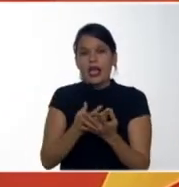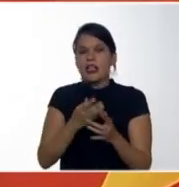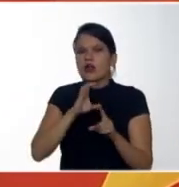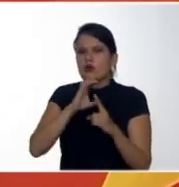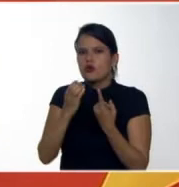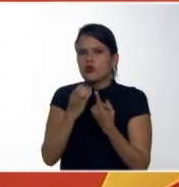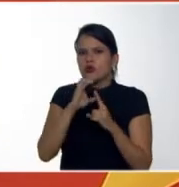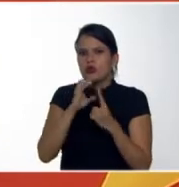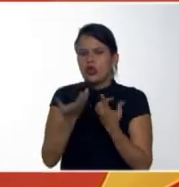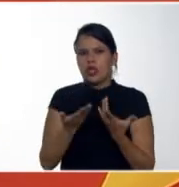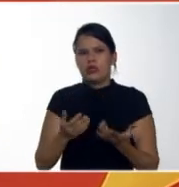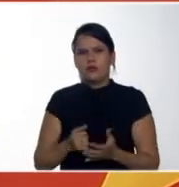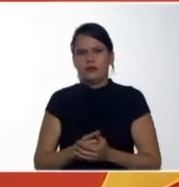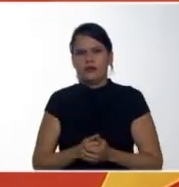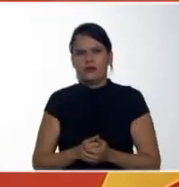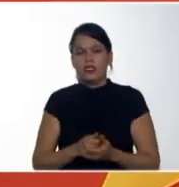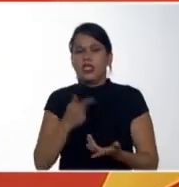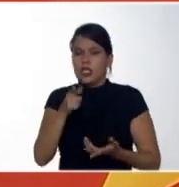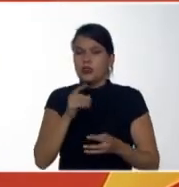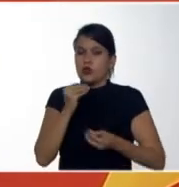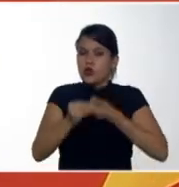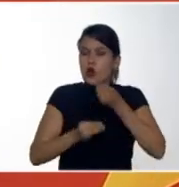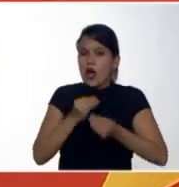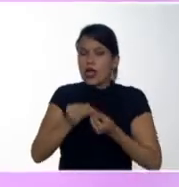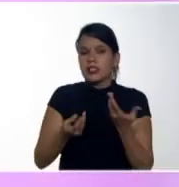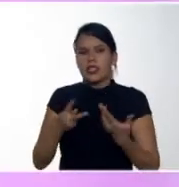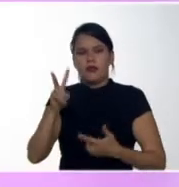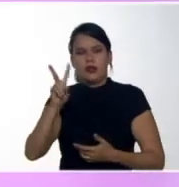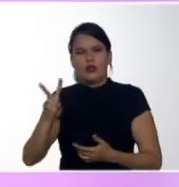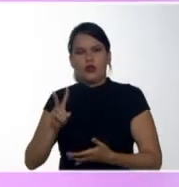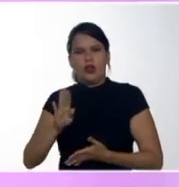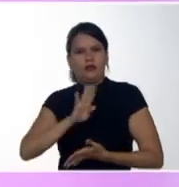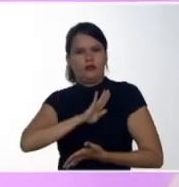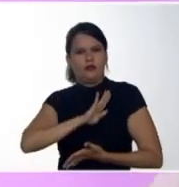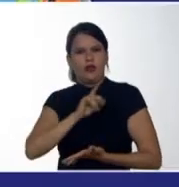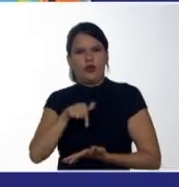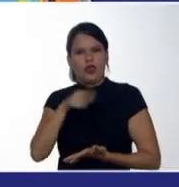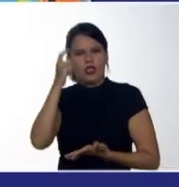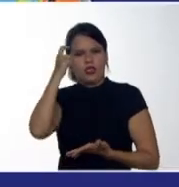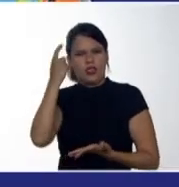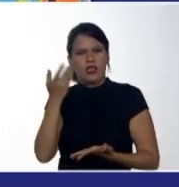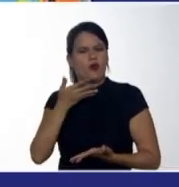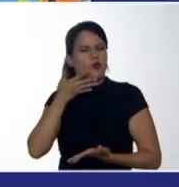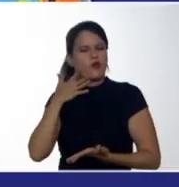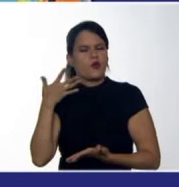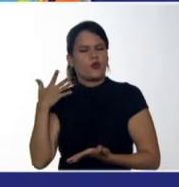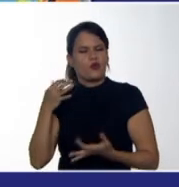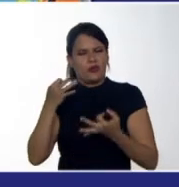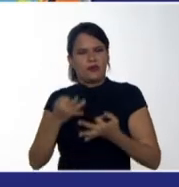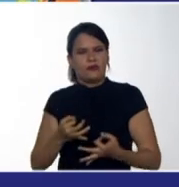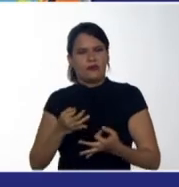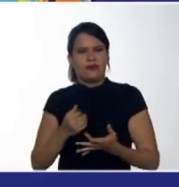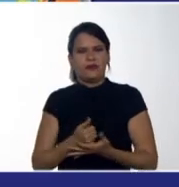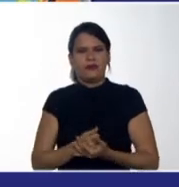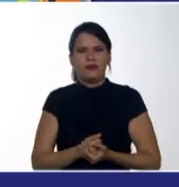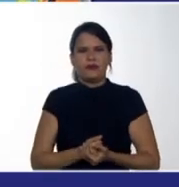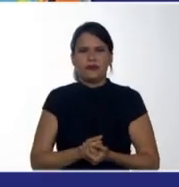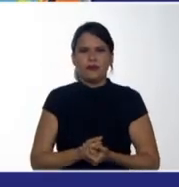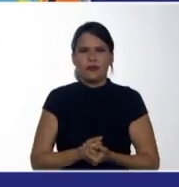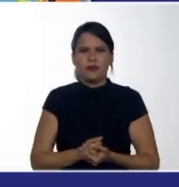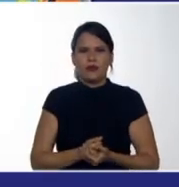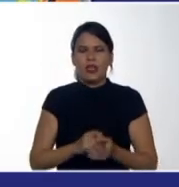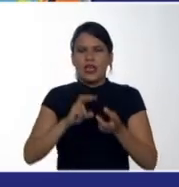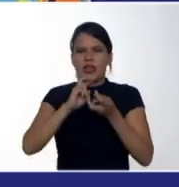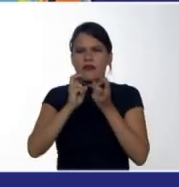culturas. Y eso nos hace venezolanos que somos hoy en día. Así es, muy orgullosos, por cierto. Ahora, vamos con